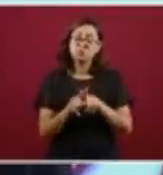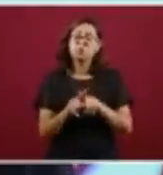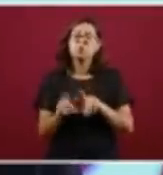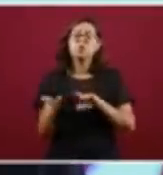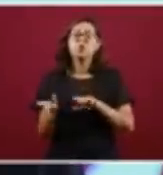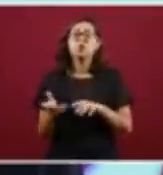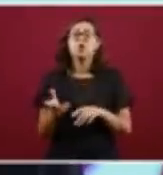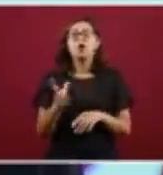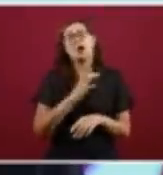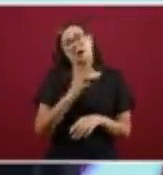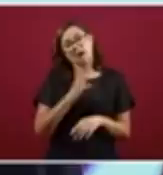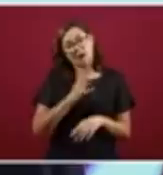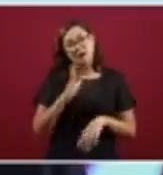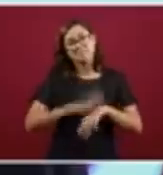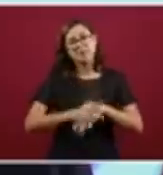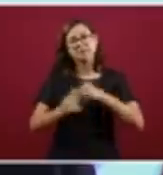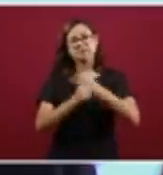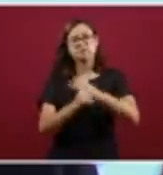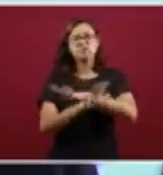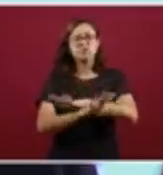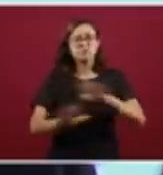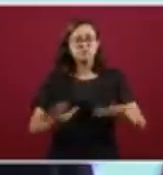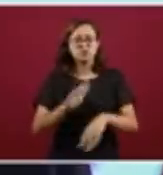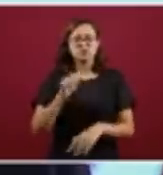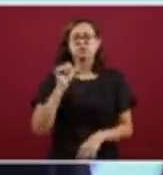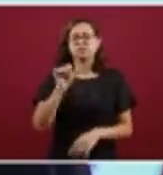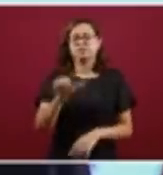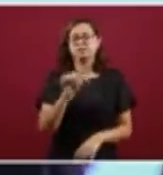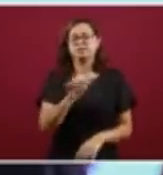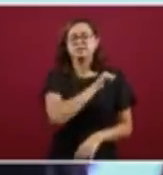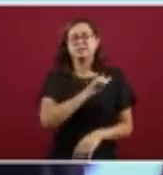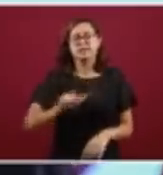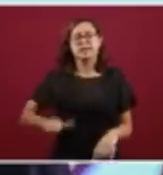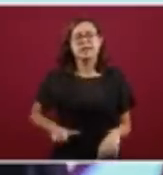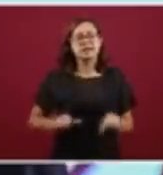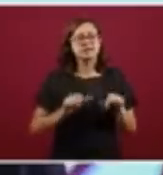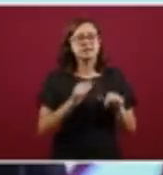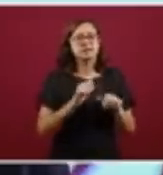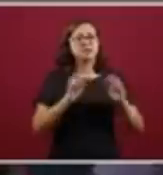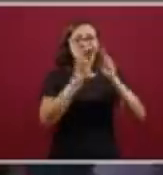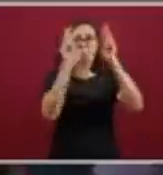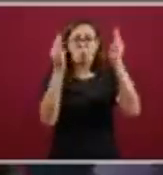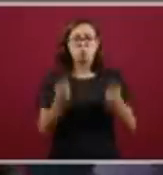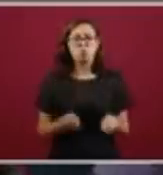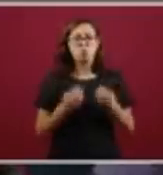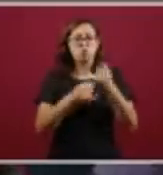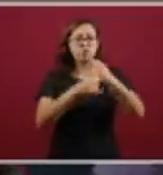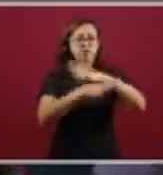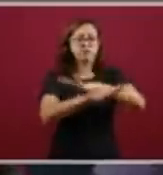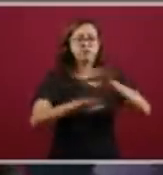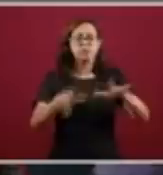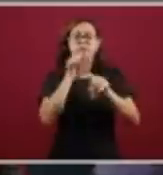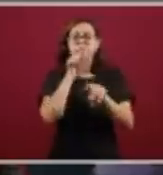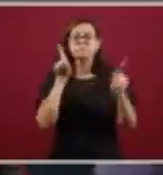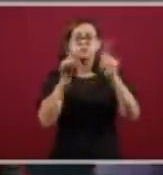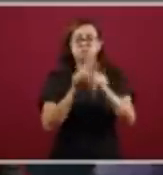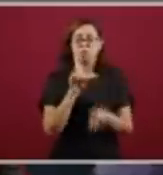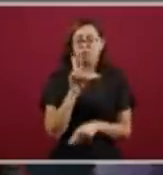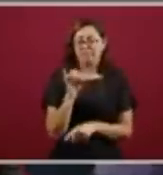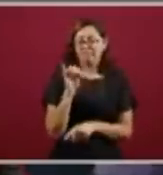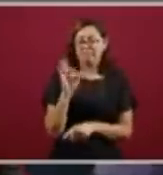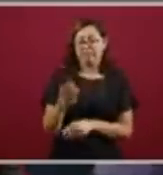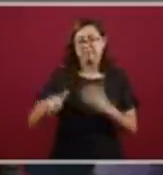y atención en las 16 alcaldías de la Ciudad de México y en todas las oficinas del DIF de la Ciudad de